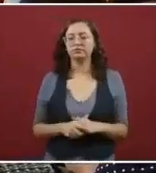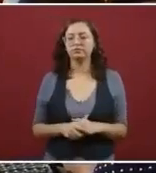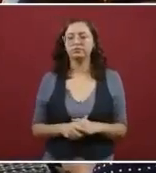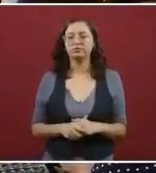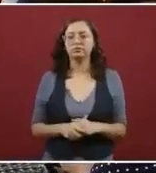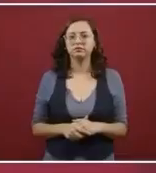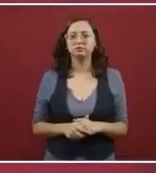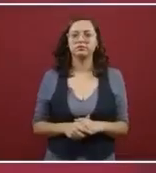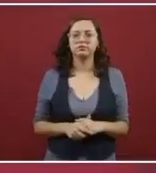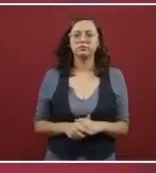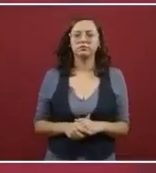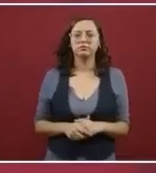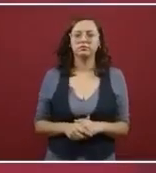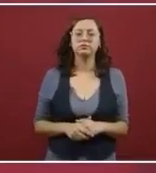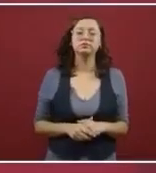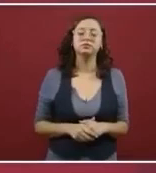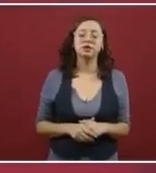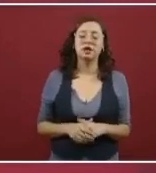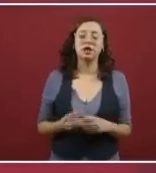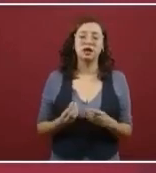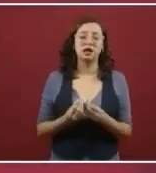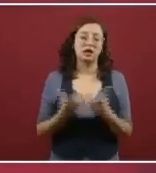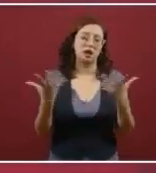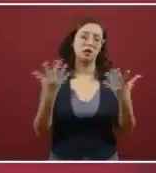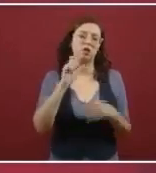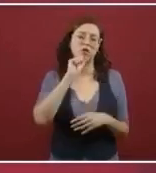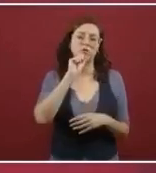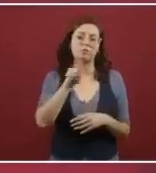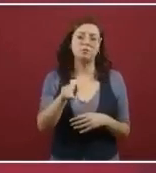Entonces, sí es también